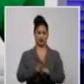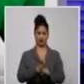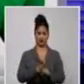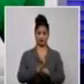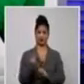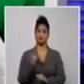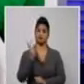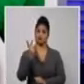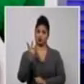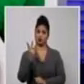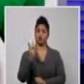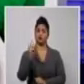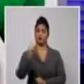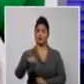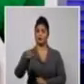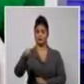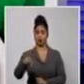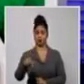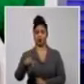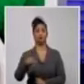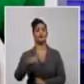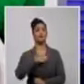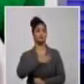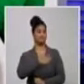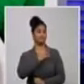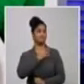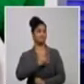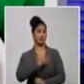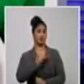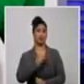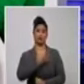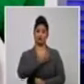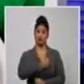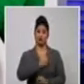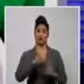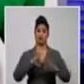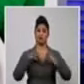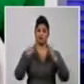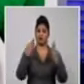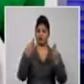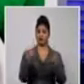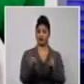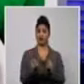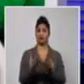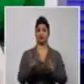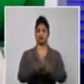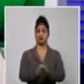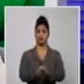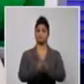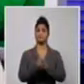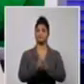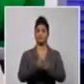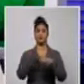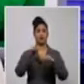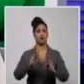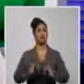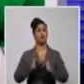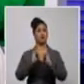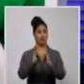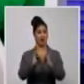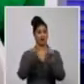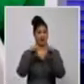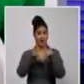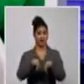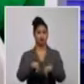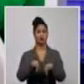Damos las condolencias a sus familiares, amistades, y realmente saben que nos es desagradable cada vez que tenemos que comenzar la